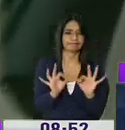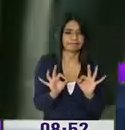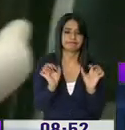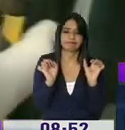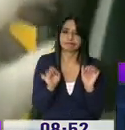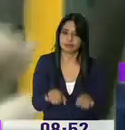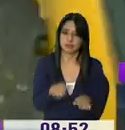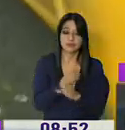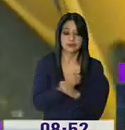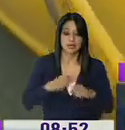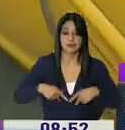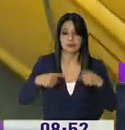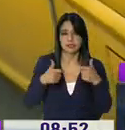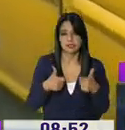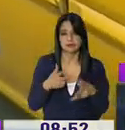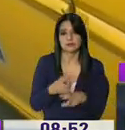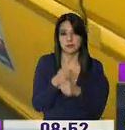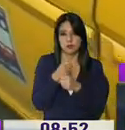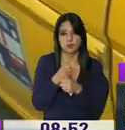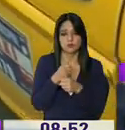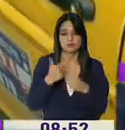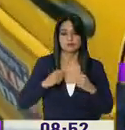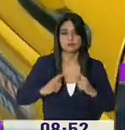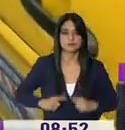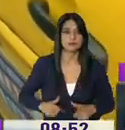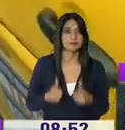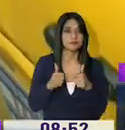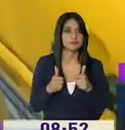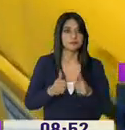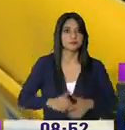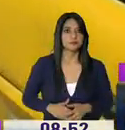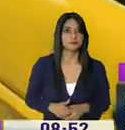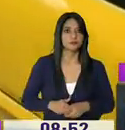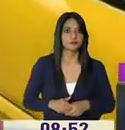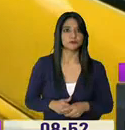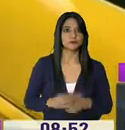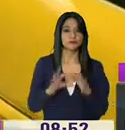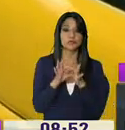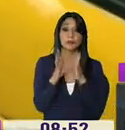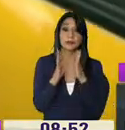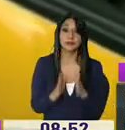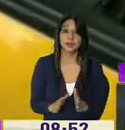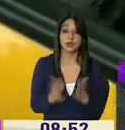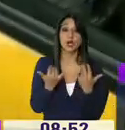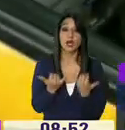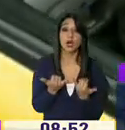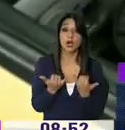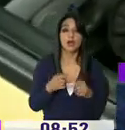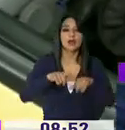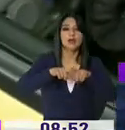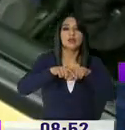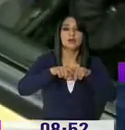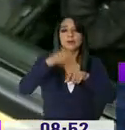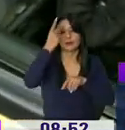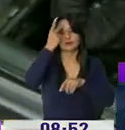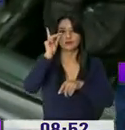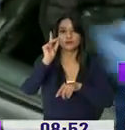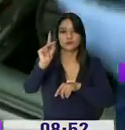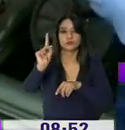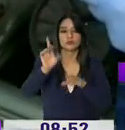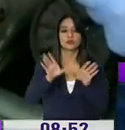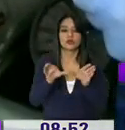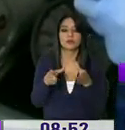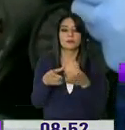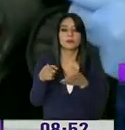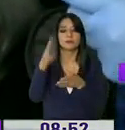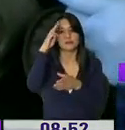poder salvaguardar la salud y la vida. Hay que recalcar que los compañeros, por el momento, de acuerdo a la resolución del COE